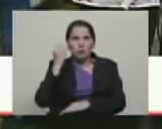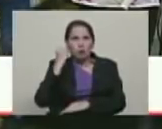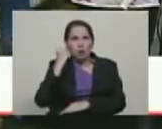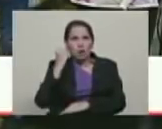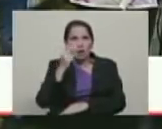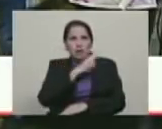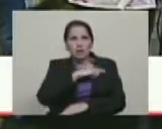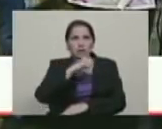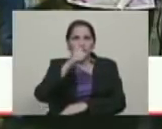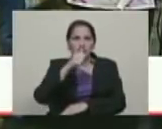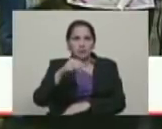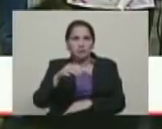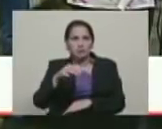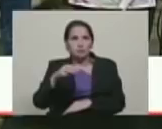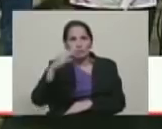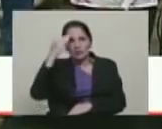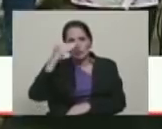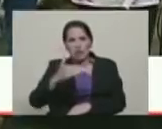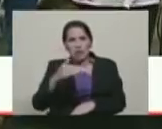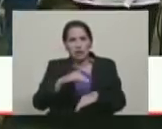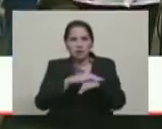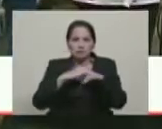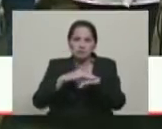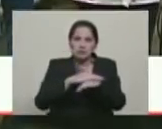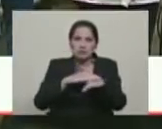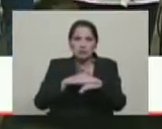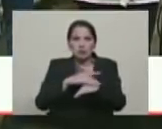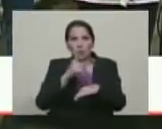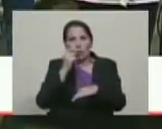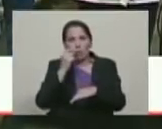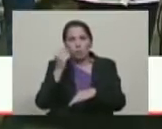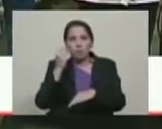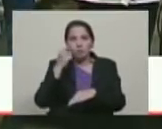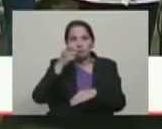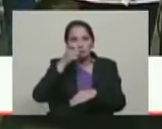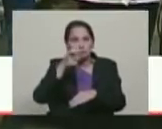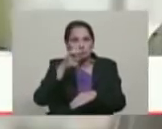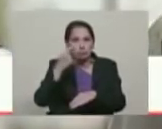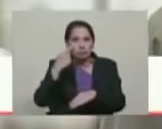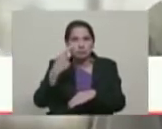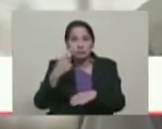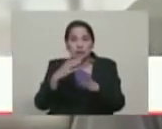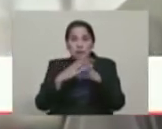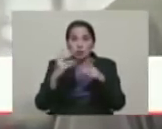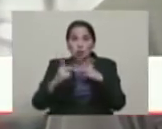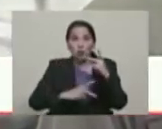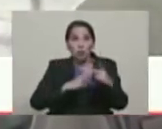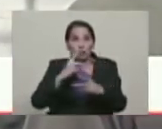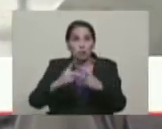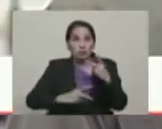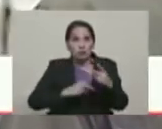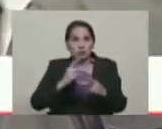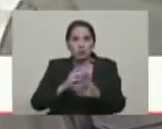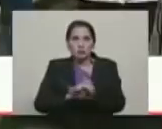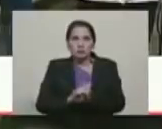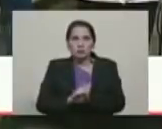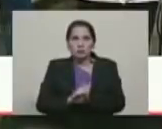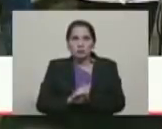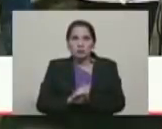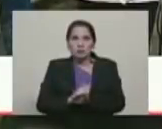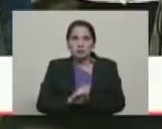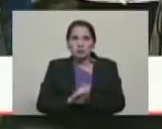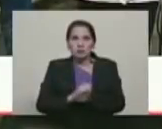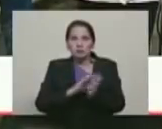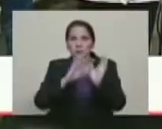militares, ministros, ministras. El ojo directo de los procesos productivos para apoyar a todos